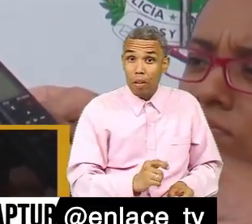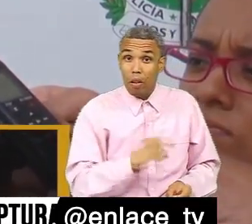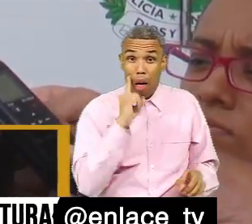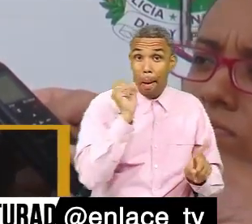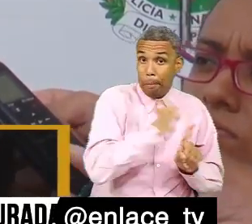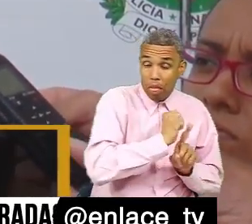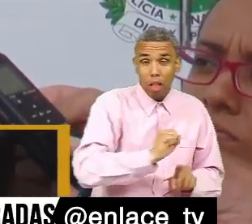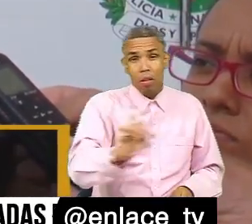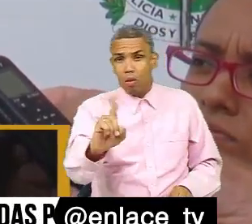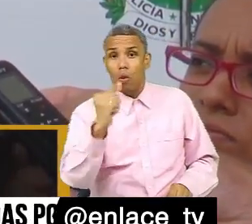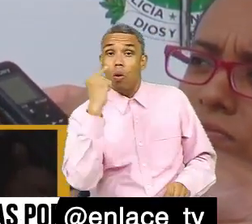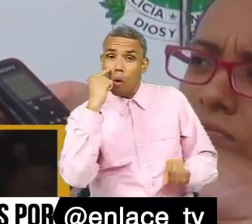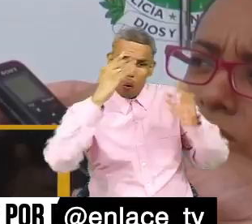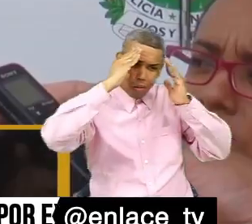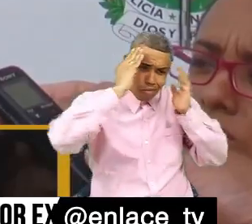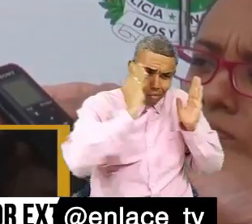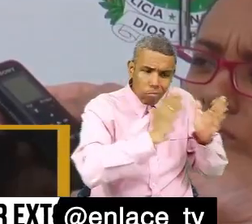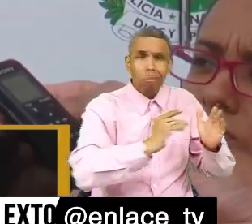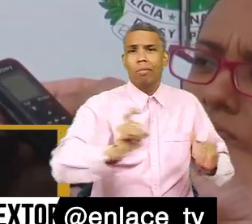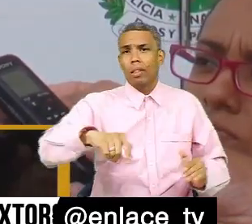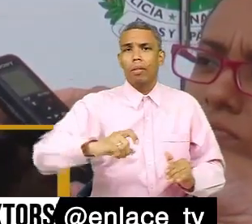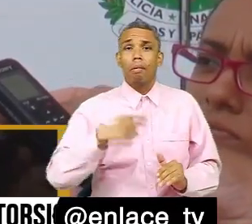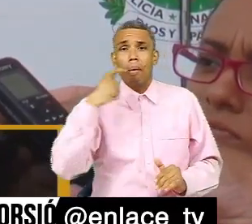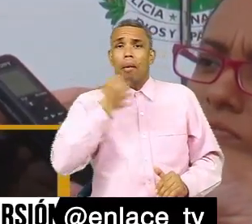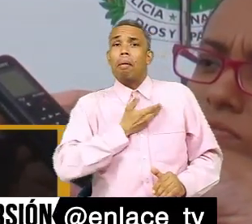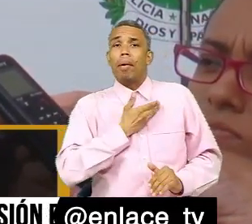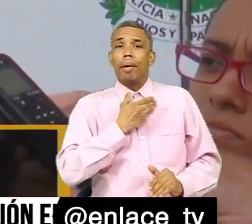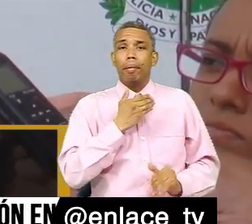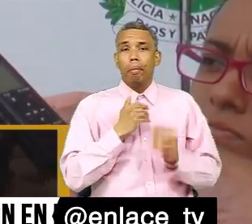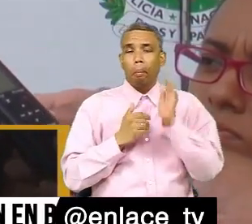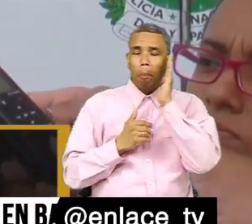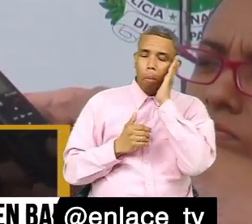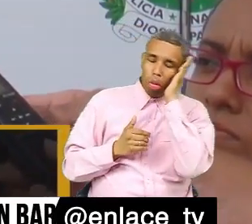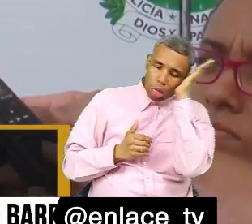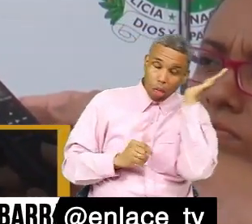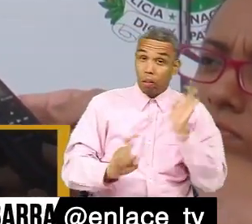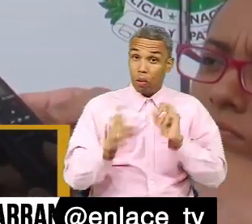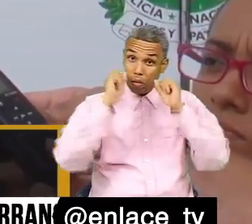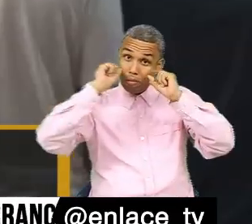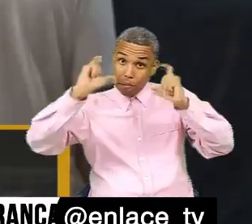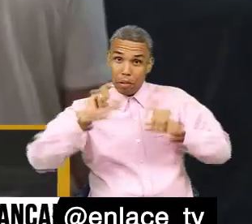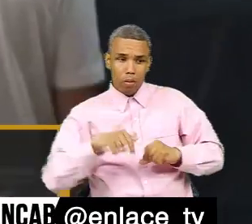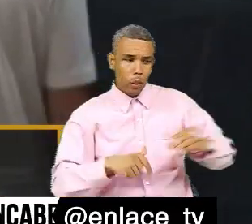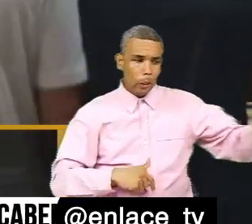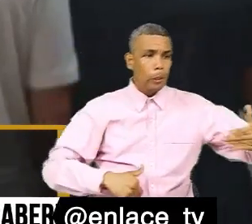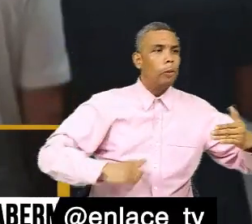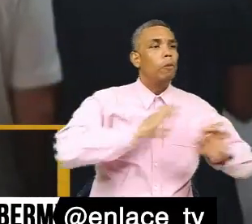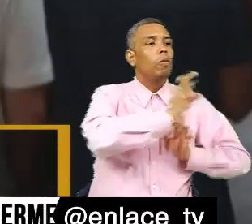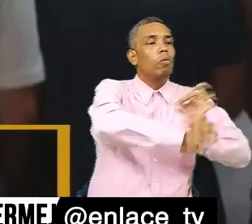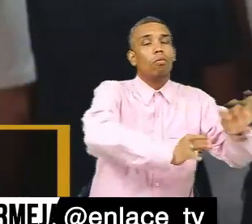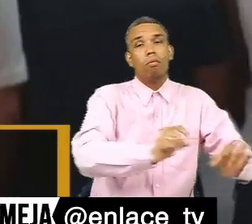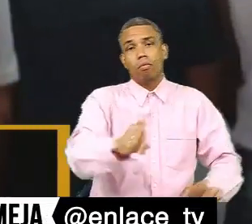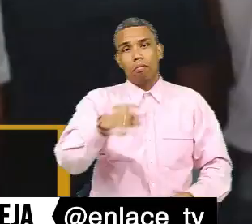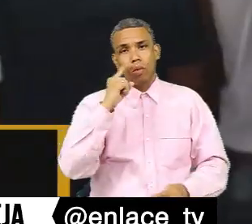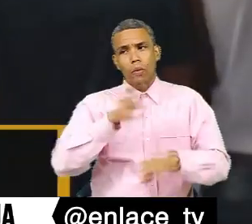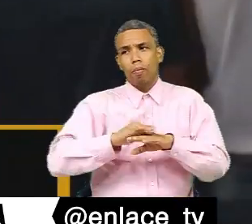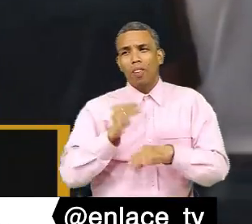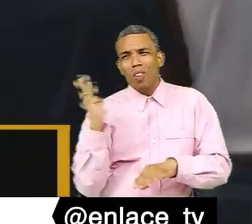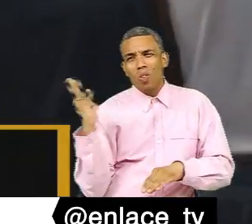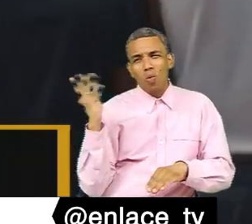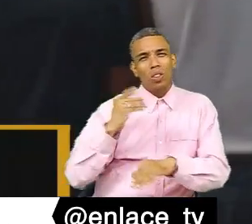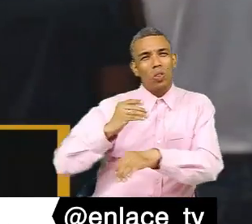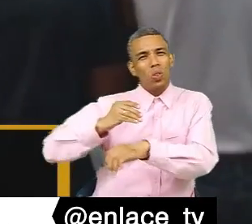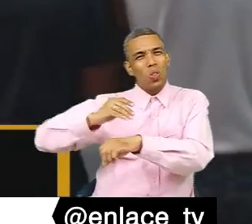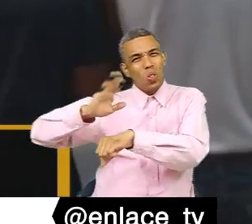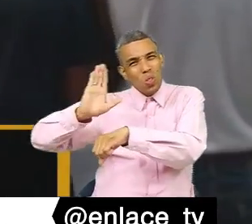y que nos permita actuar como padres de familia de manera preventiva. Algunos de los capturados tienen vínculos familiares con